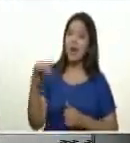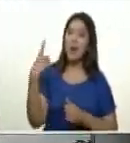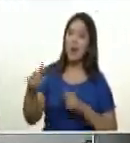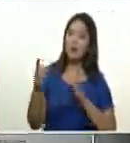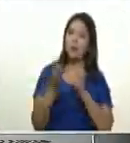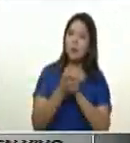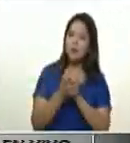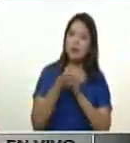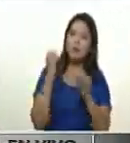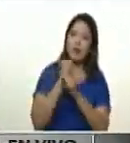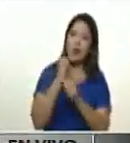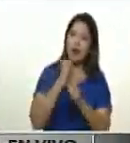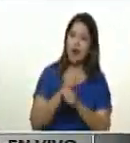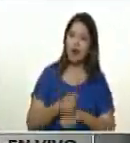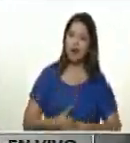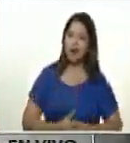trabajador.